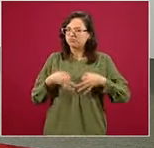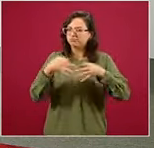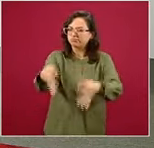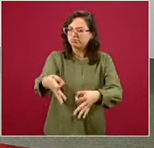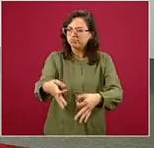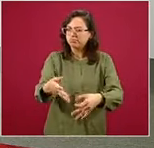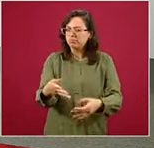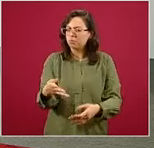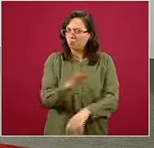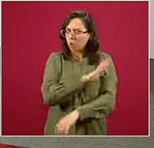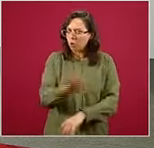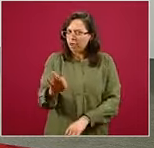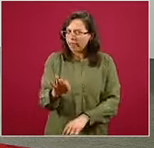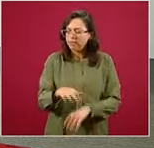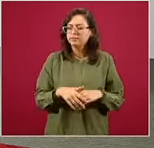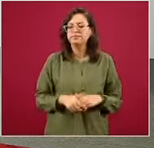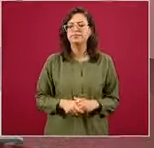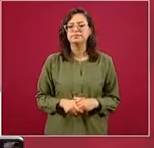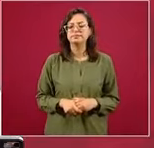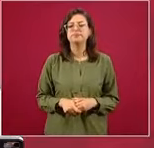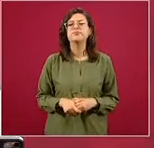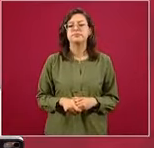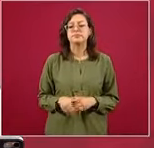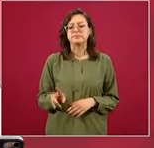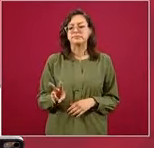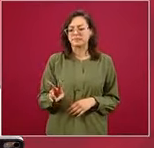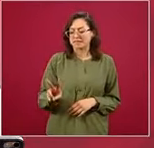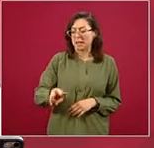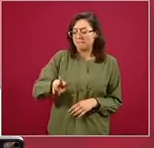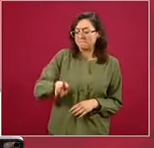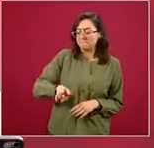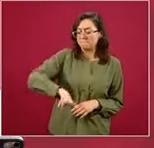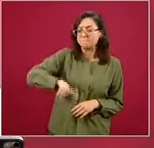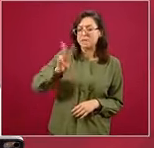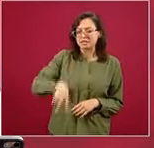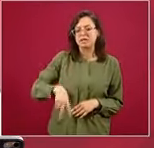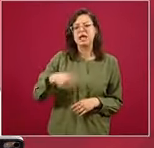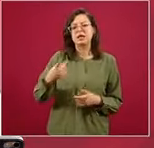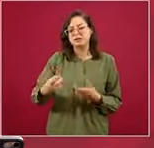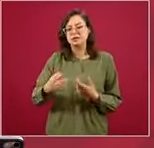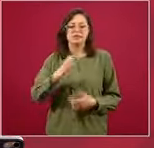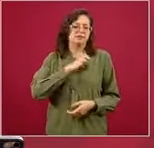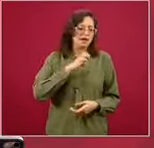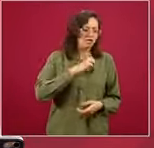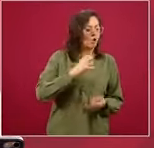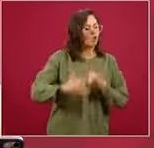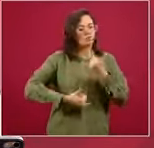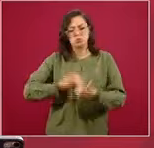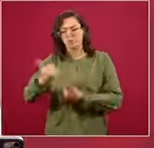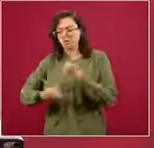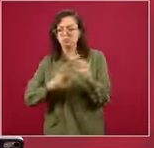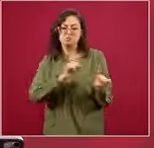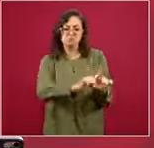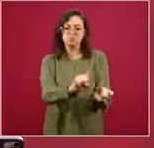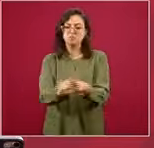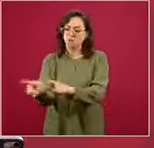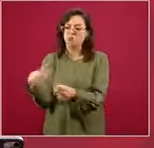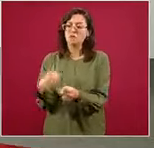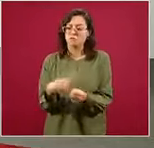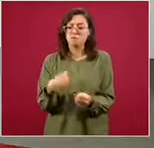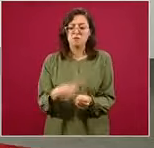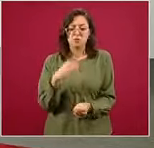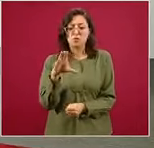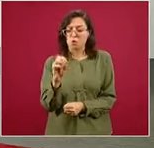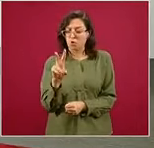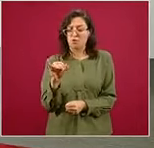Efectivamente, ha habido casos de COVID, personas enfermas de COVID, entre jugadores, entrenadores y otro personal